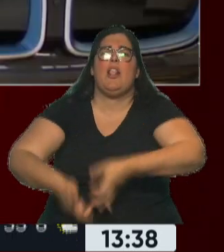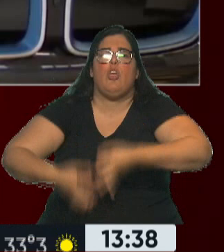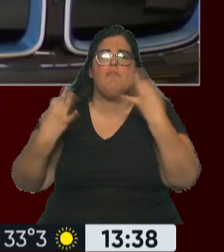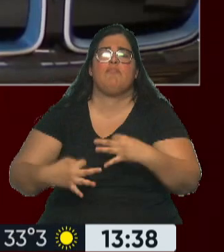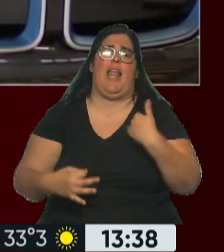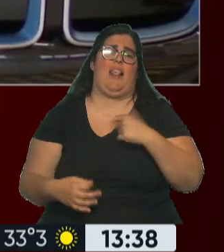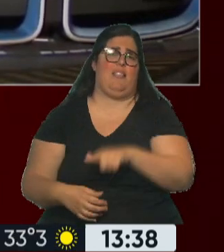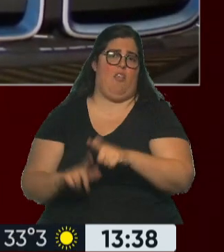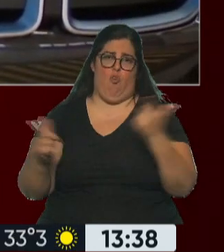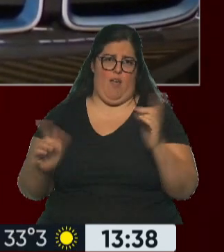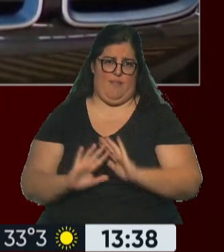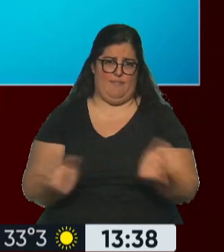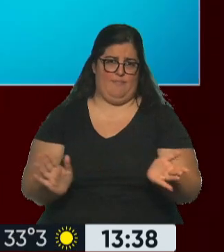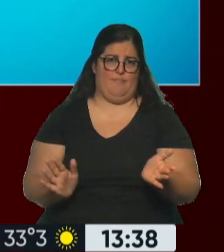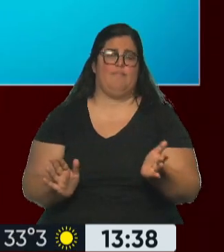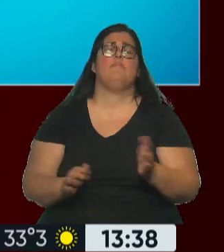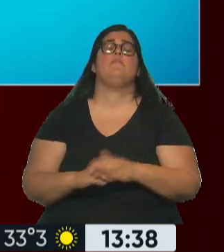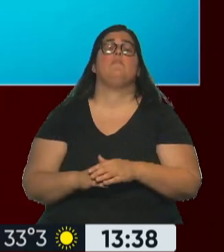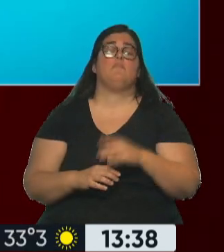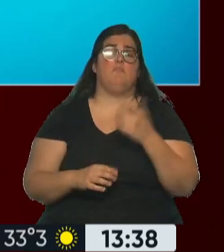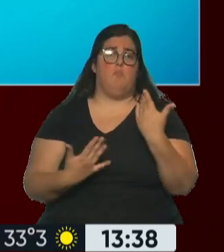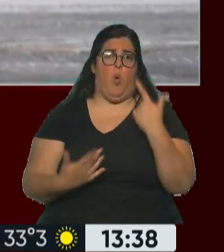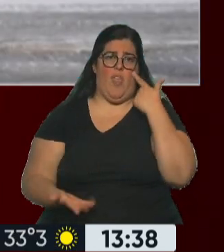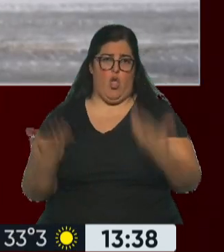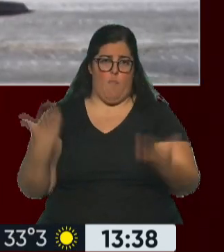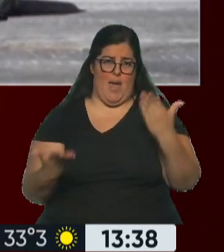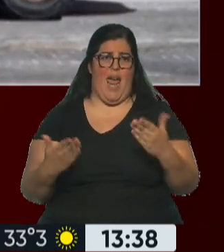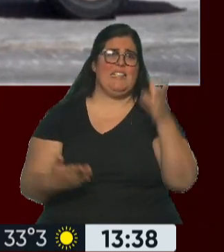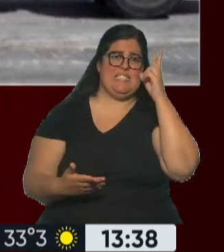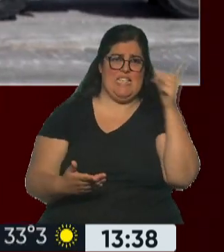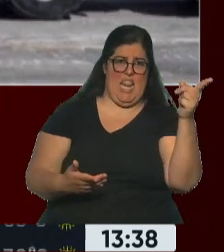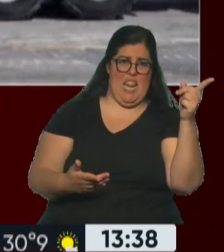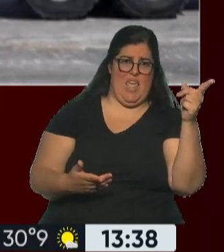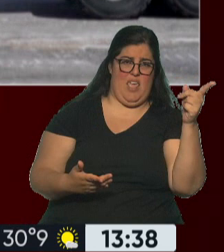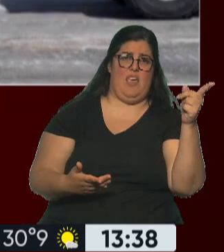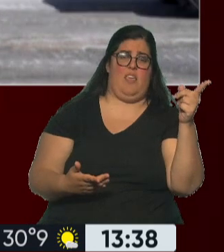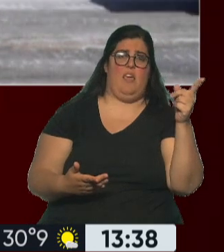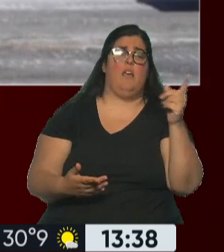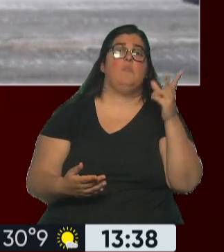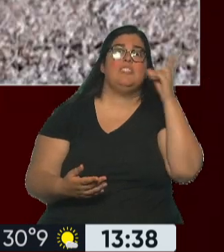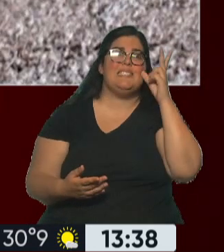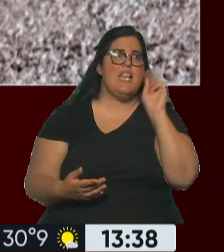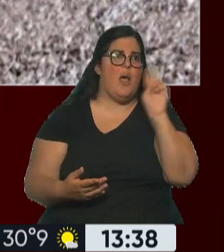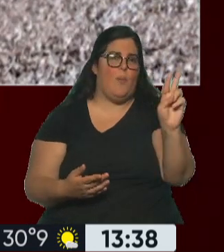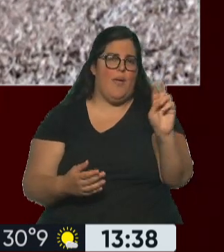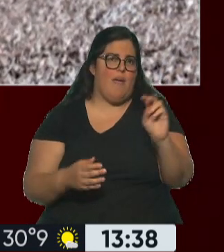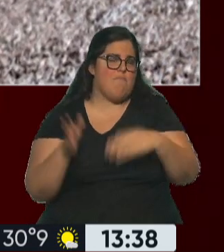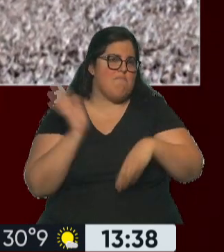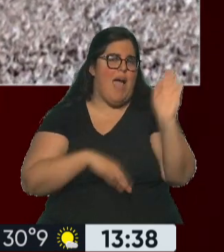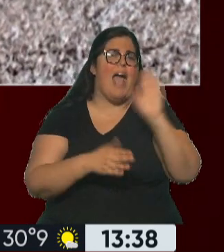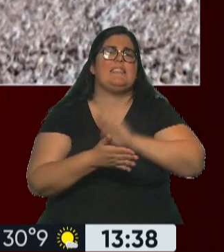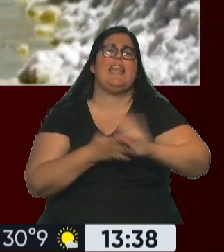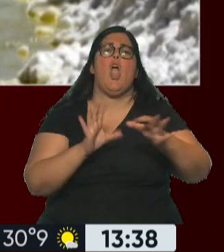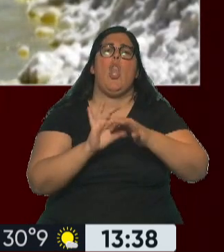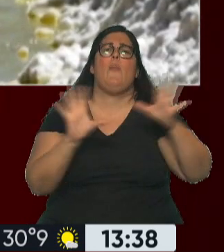en la Argentina, simplemente. Y comparativamente se puede comparar con Chile. Básicamente no hay país más claramente neoliberal que exista